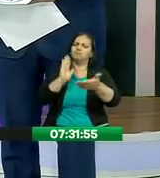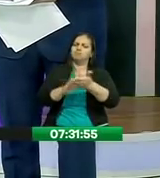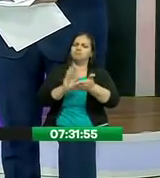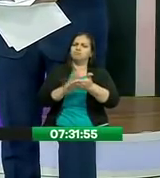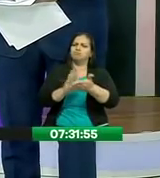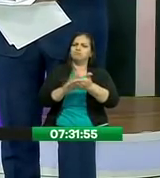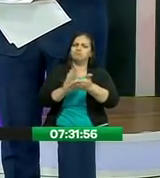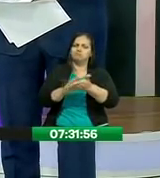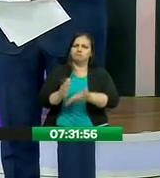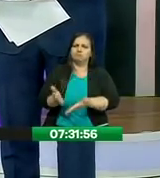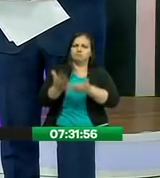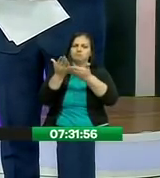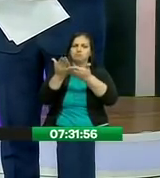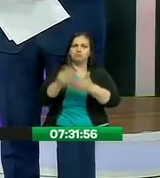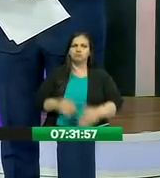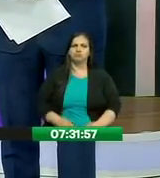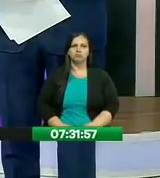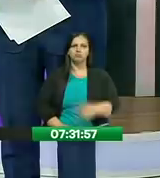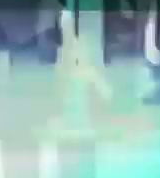en una motocicleta. Veamos.